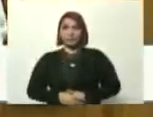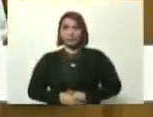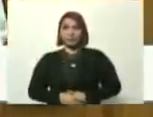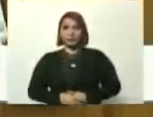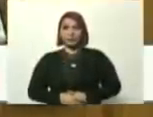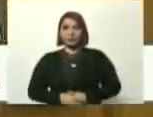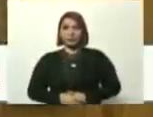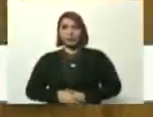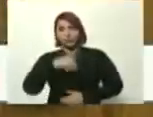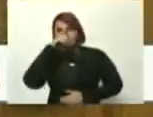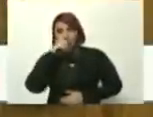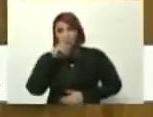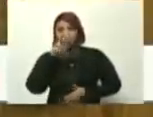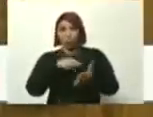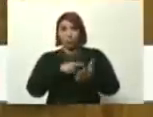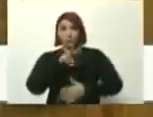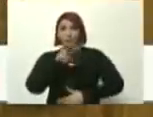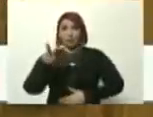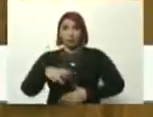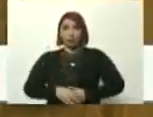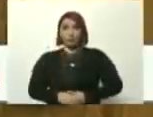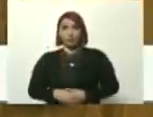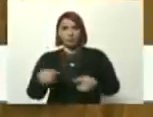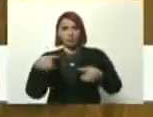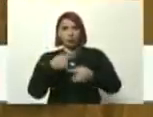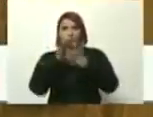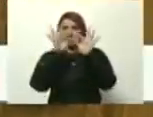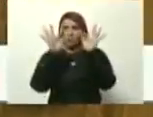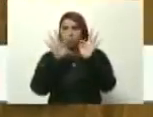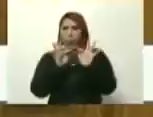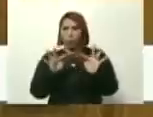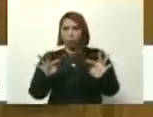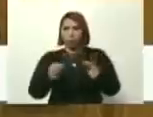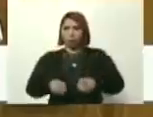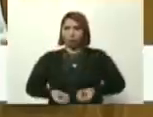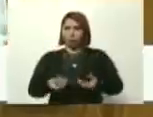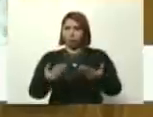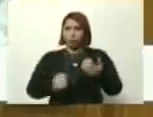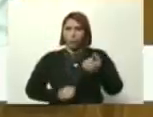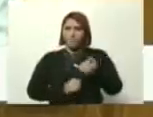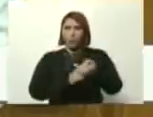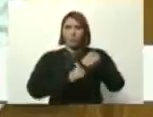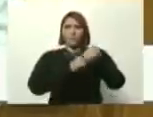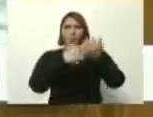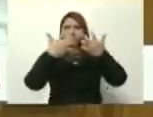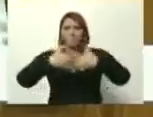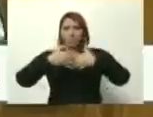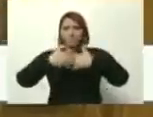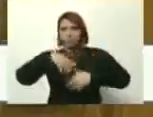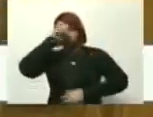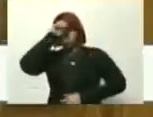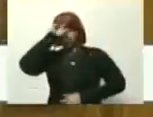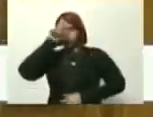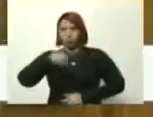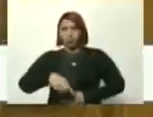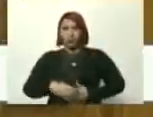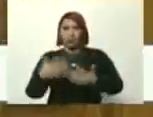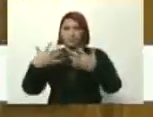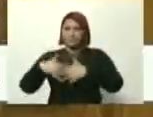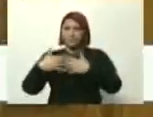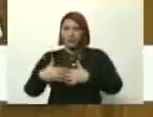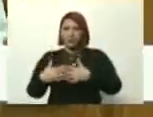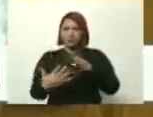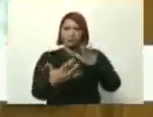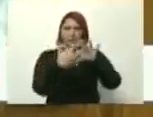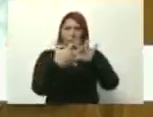año 2022, de igual manera, se dará impulso al motor minería y a sus empresas conexas.